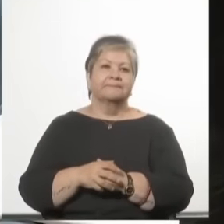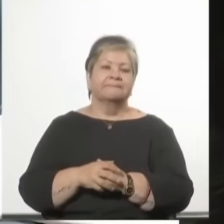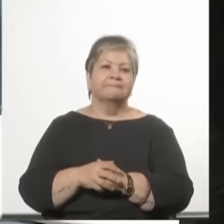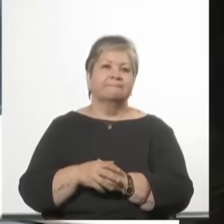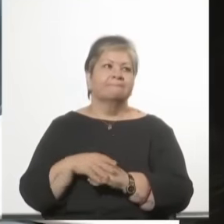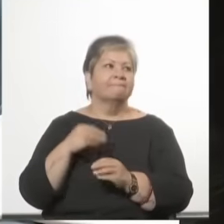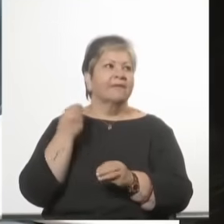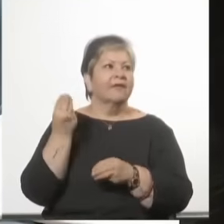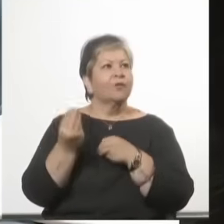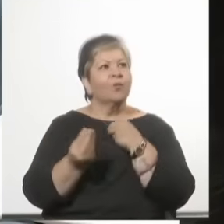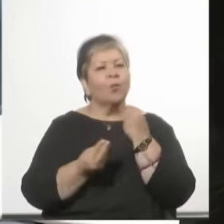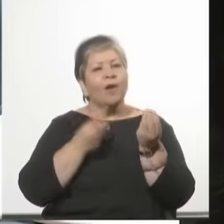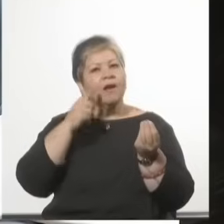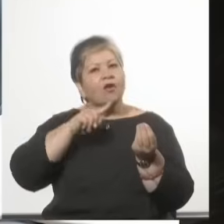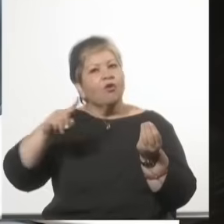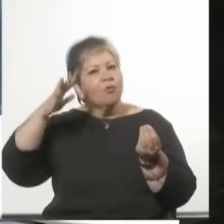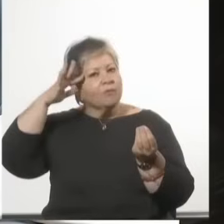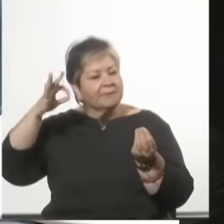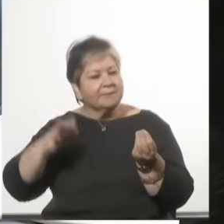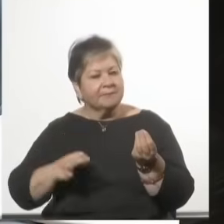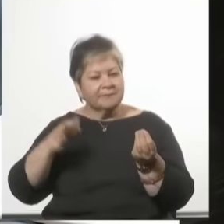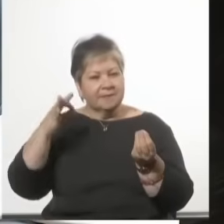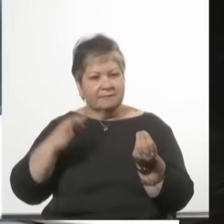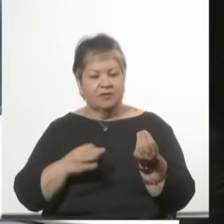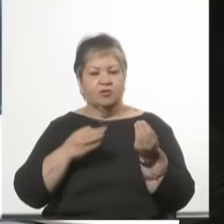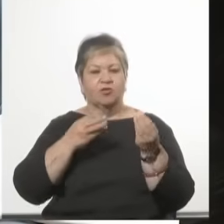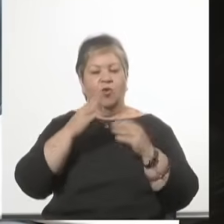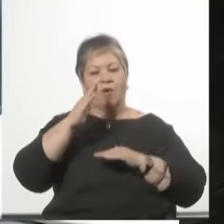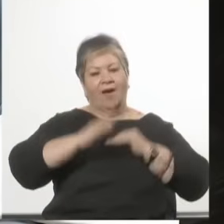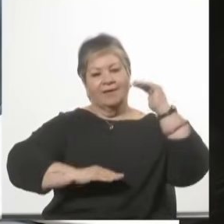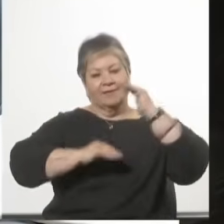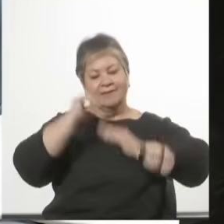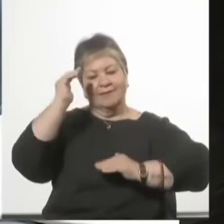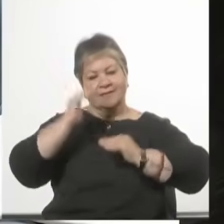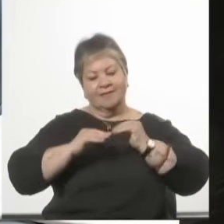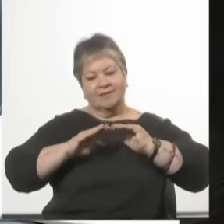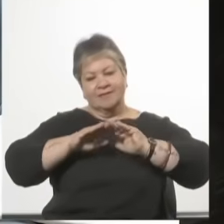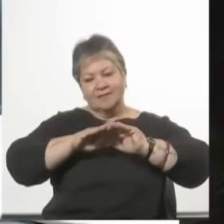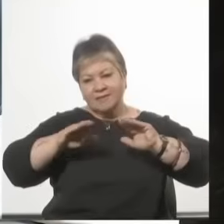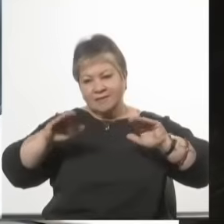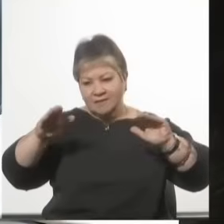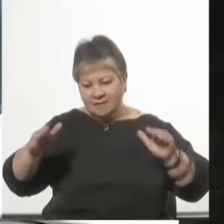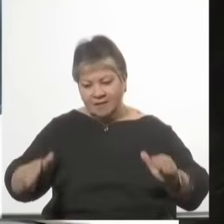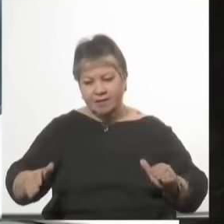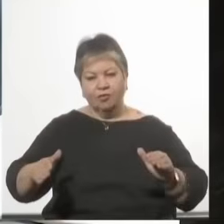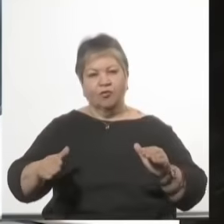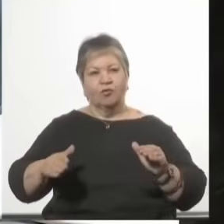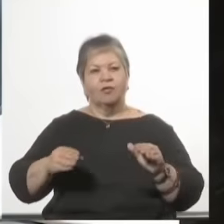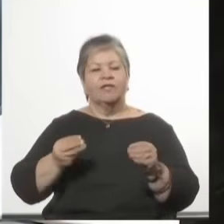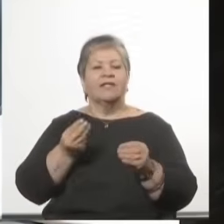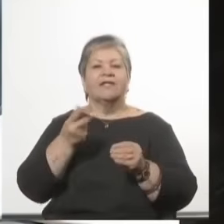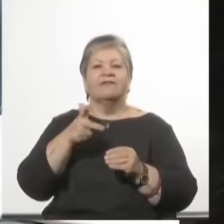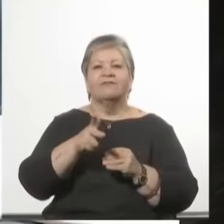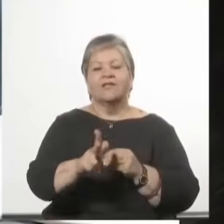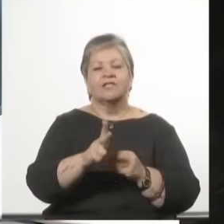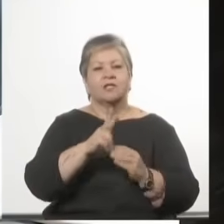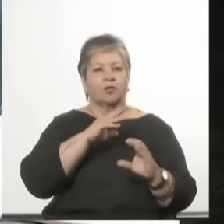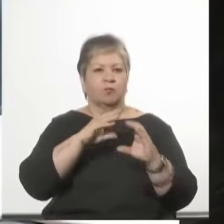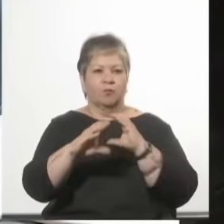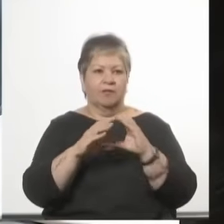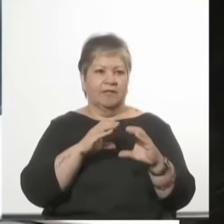¿Cuáles son los incumplimientos del astillero formalmente notificados y en su caso en qué fecha se realizó la